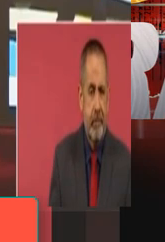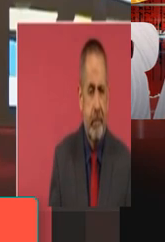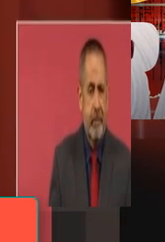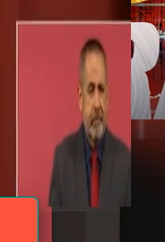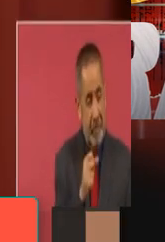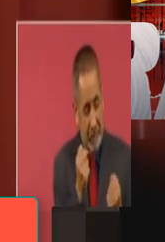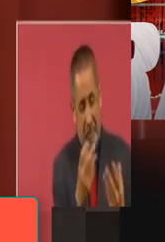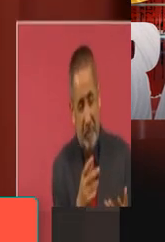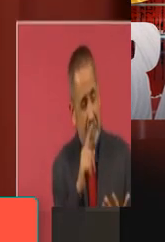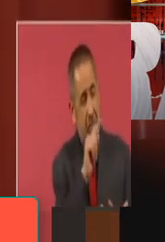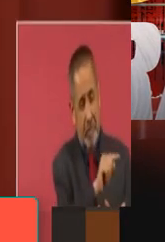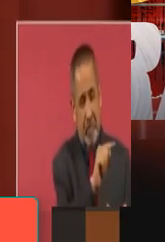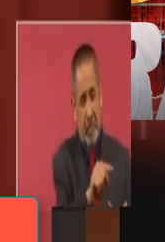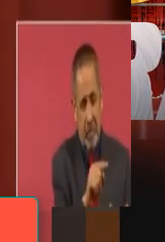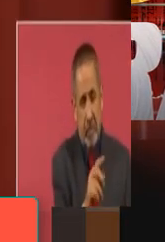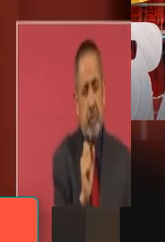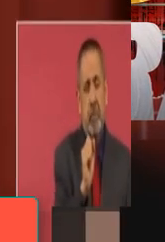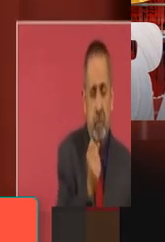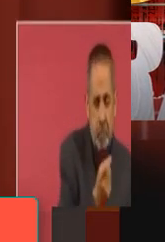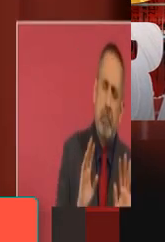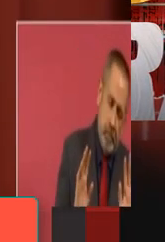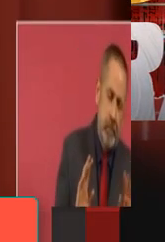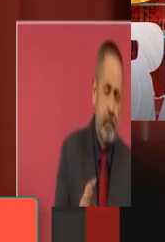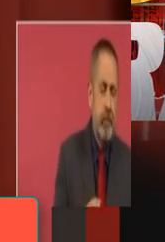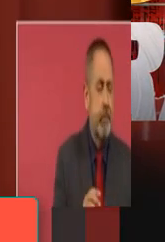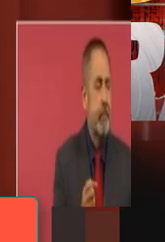muchos de ellos, o algunos, para no